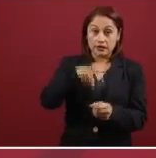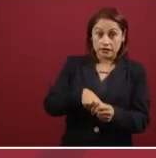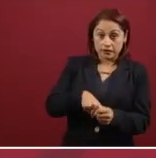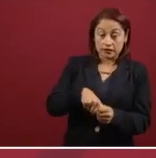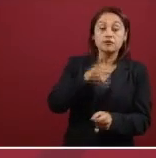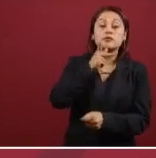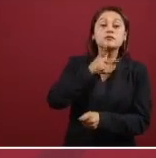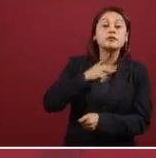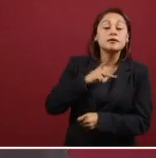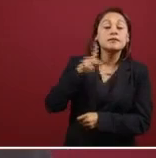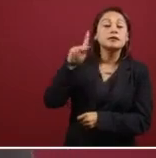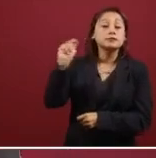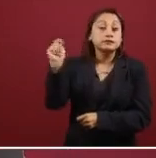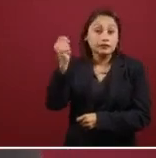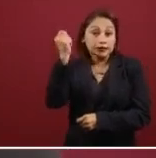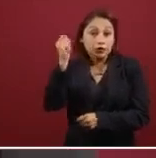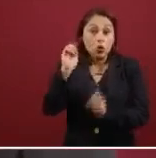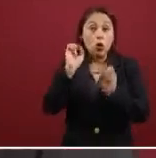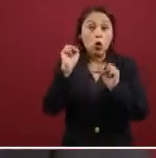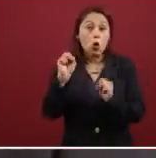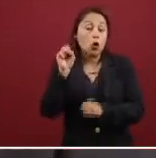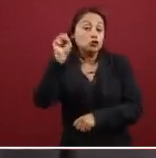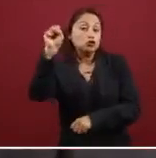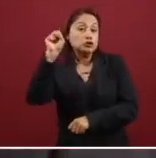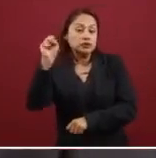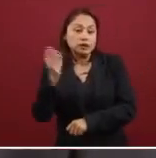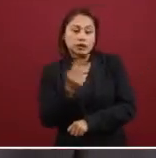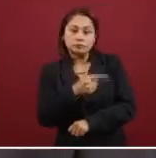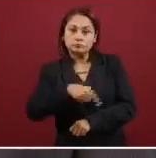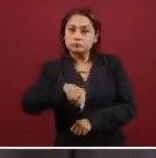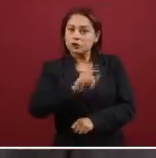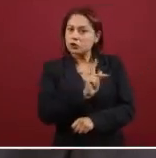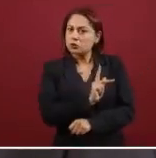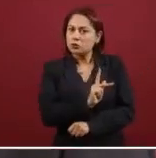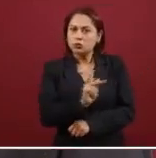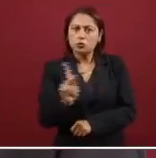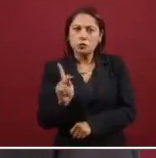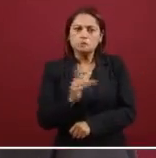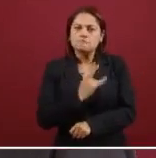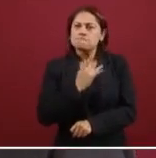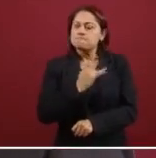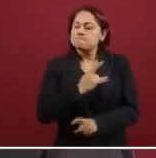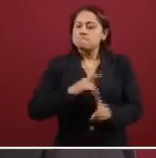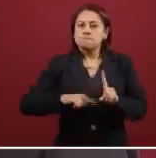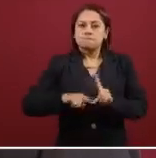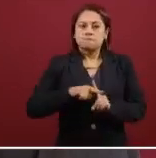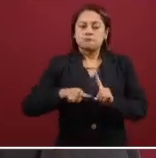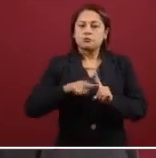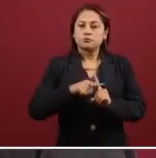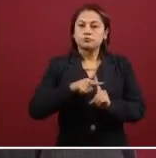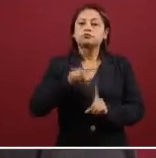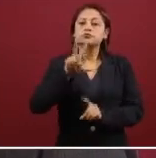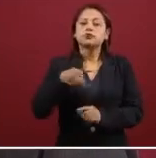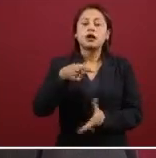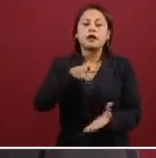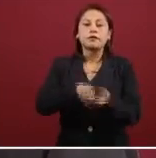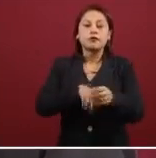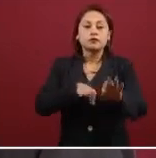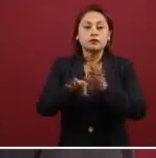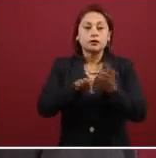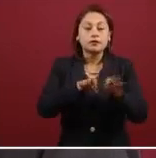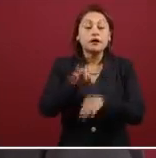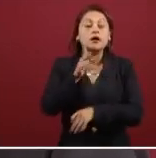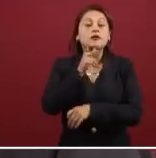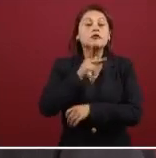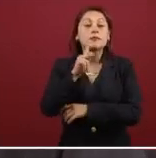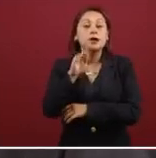son extraordinarios y la respuesta es muy buena. Todo el trabajo que se está contemplando en Pemex deriva y depende